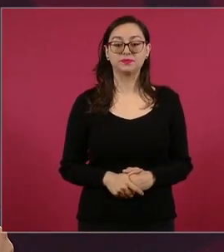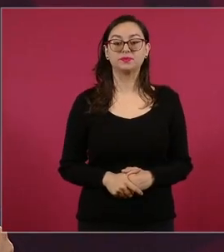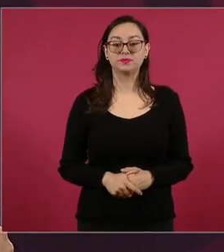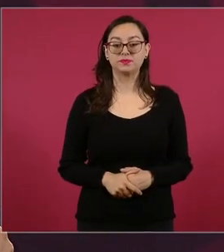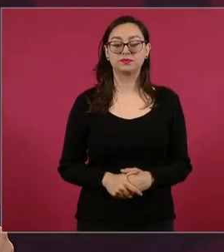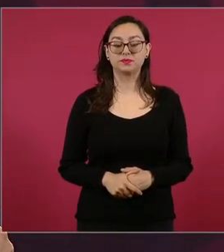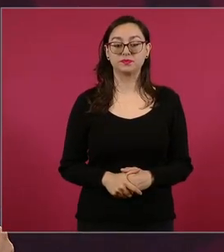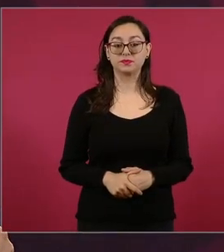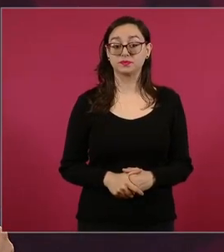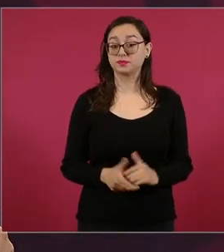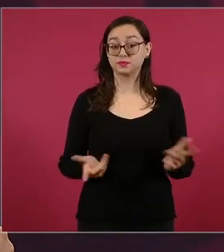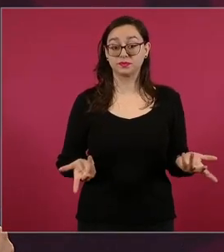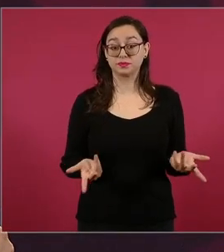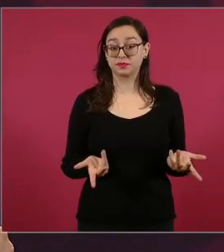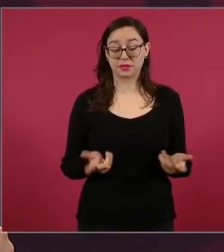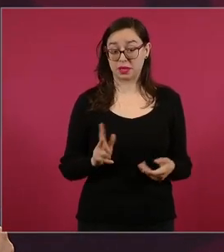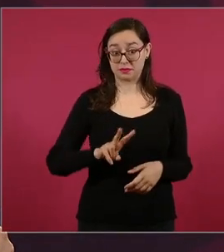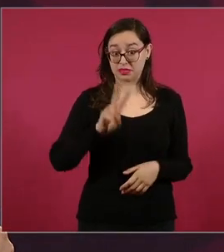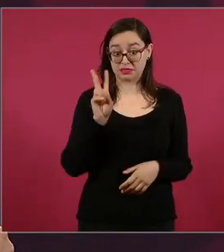reprobable.